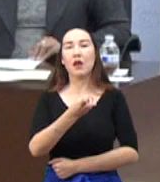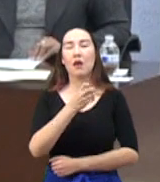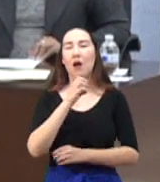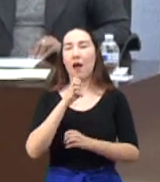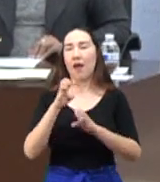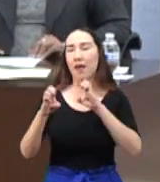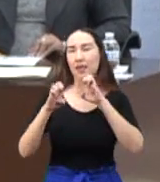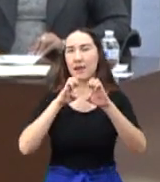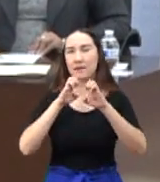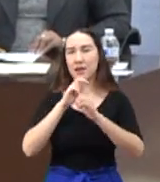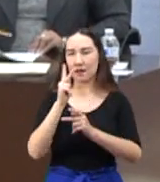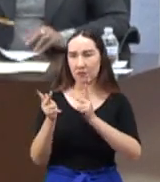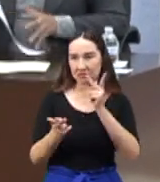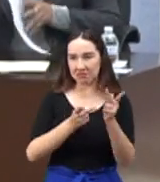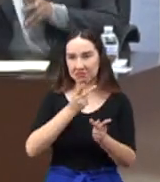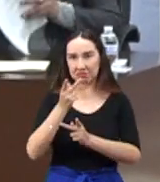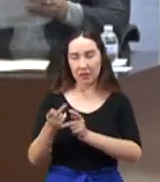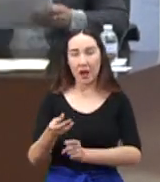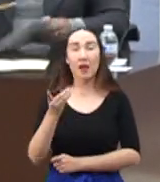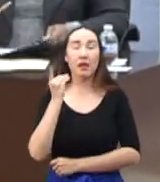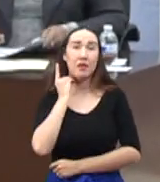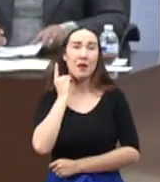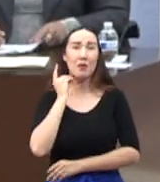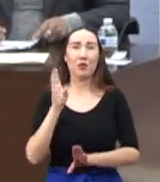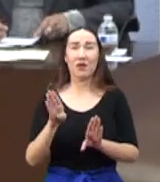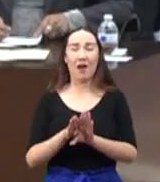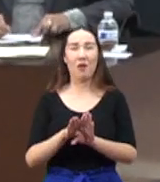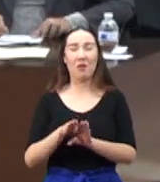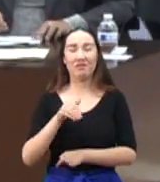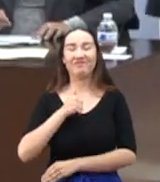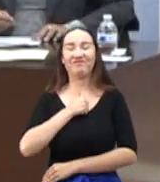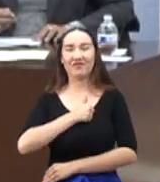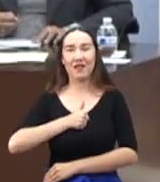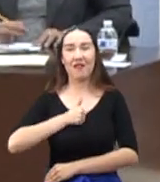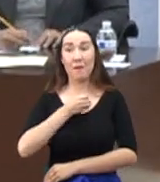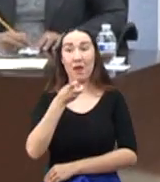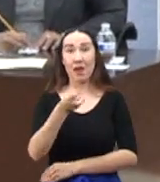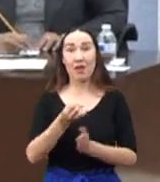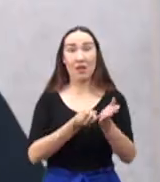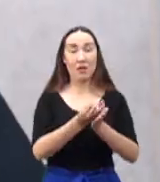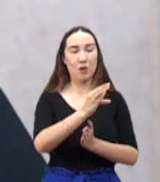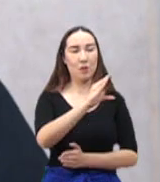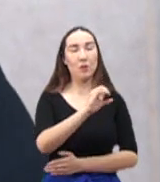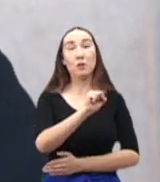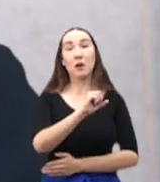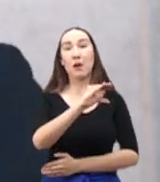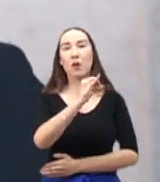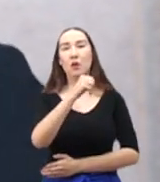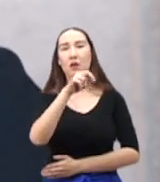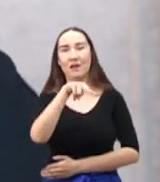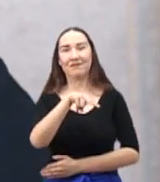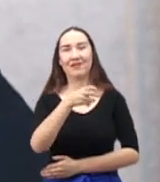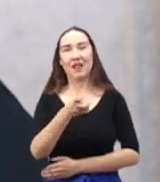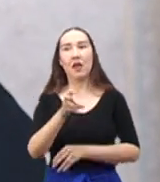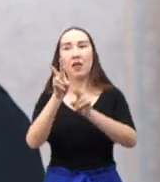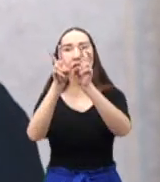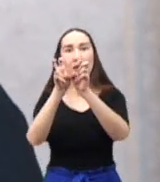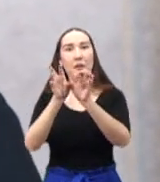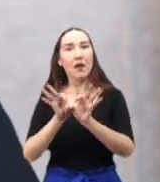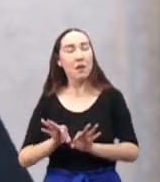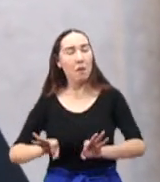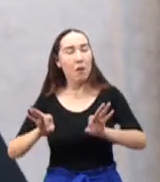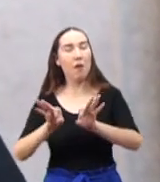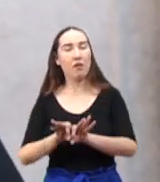entrevista, la legisladora del Blanquiazul lamentó la decisión de la Suprema Corte de Justicia de la Nación. Había temas muy importantes para las